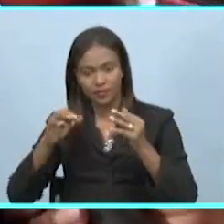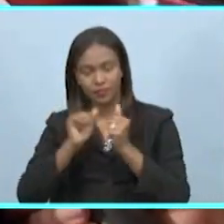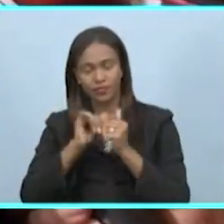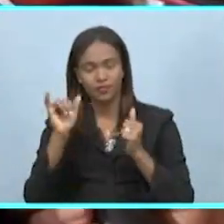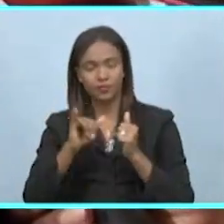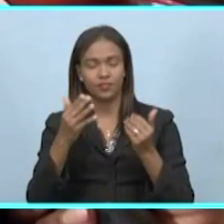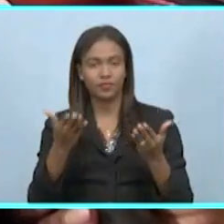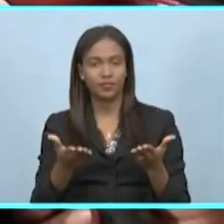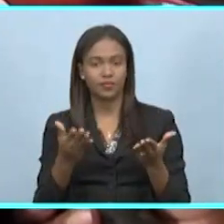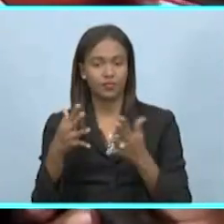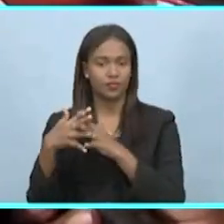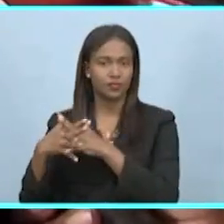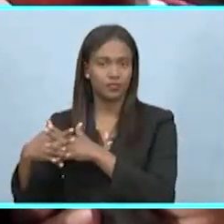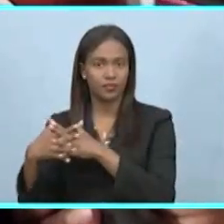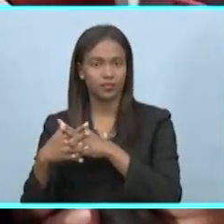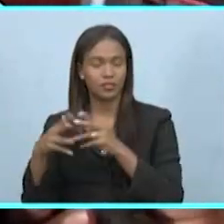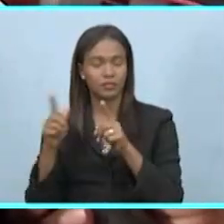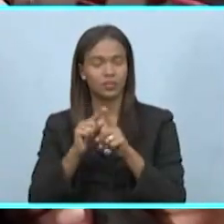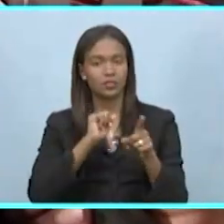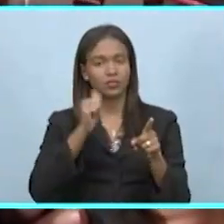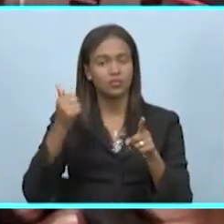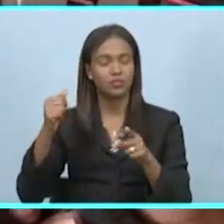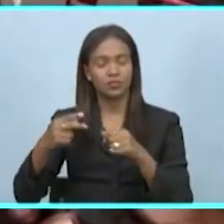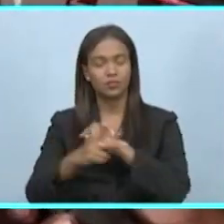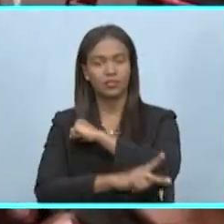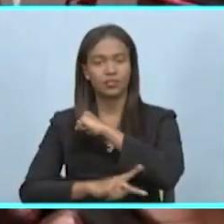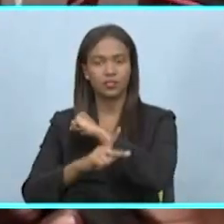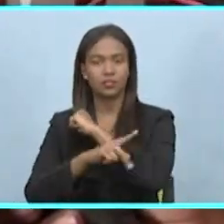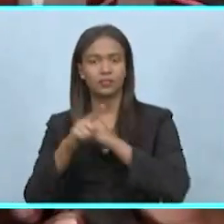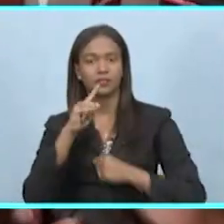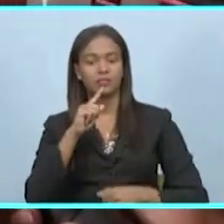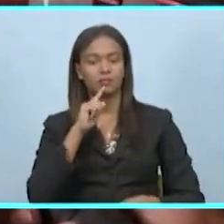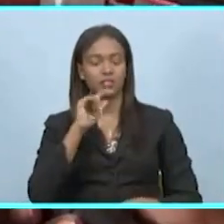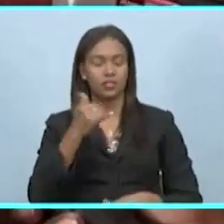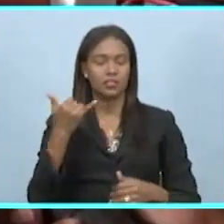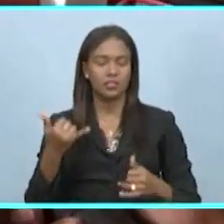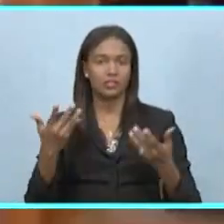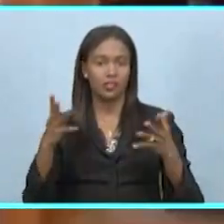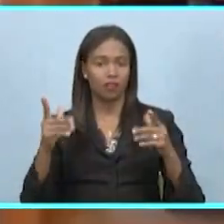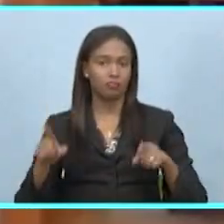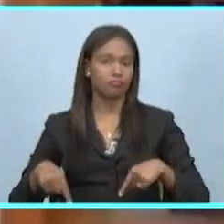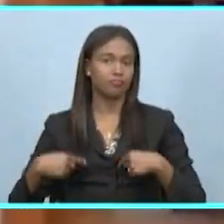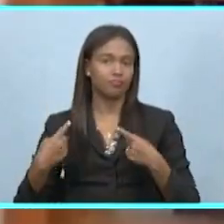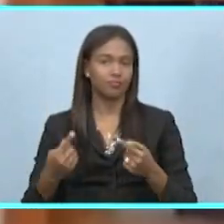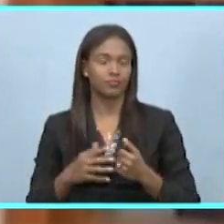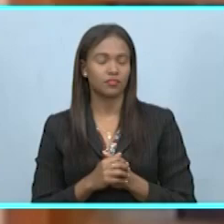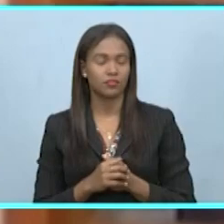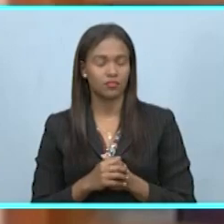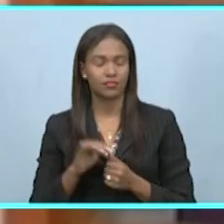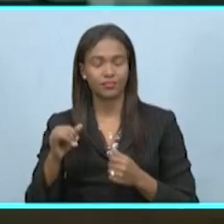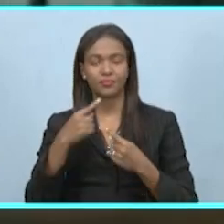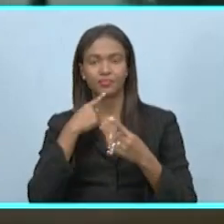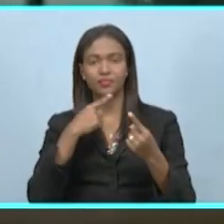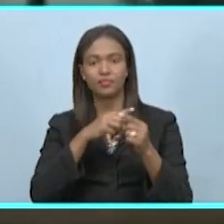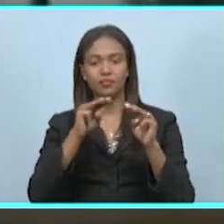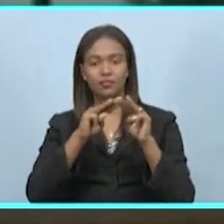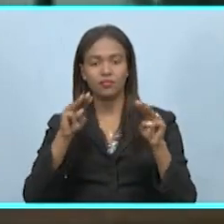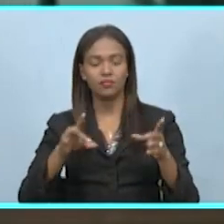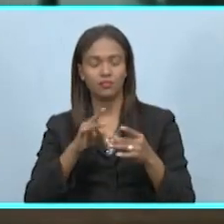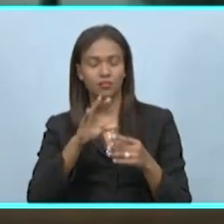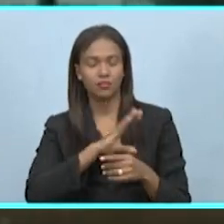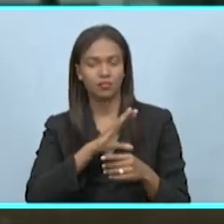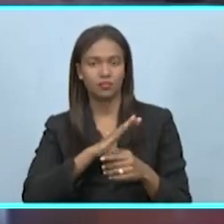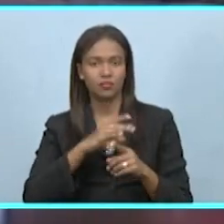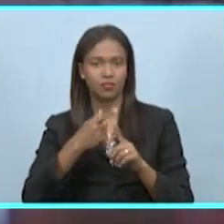la toman los Estados Unidos, como la toman otros países, y realmente eso es lo que se ha estado haciendo. Sobre el anuncio del Ministerio de Interior y Policía